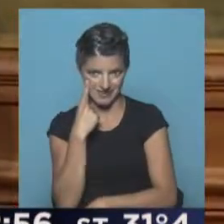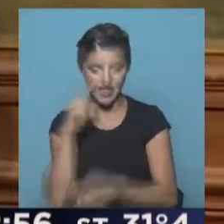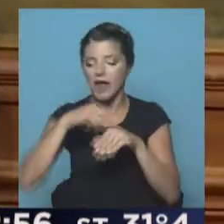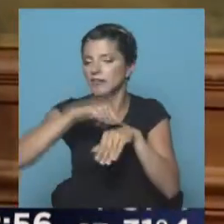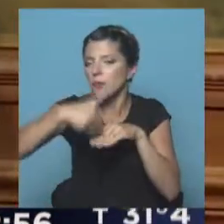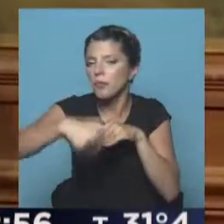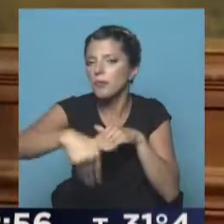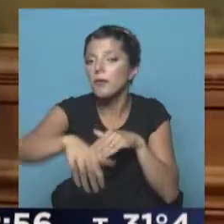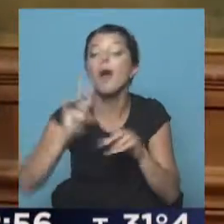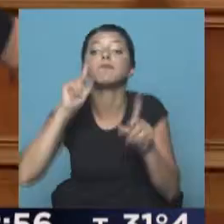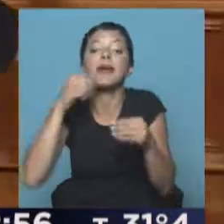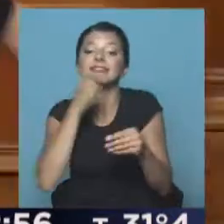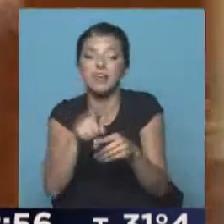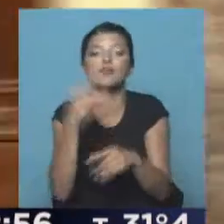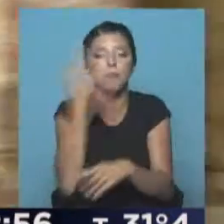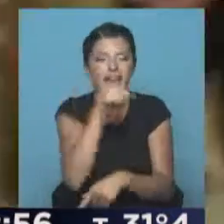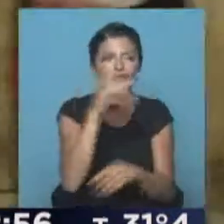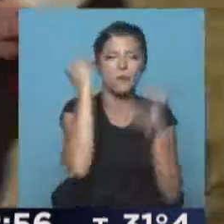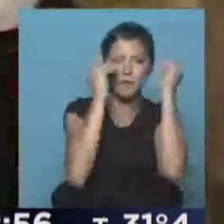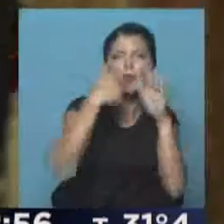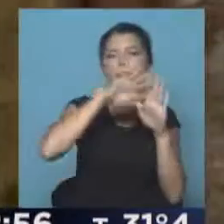dirá si estaban en lo cierto.